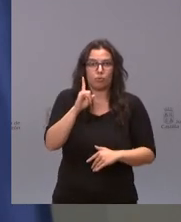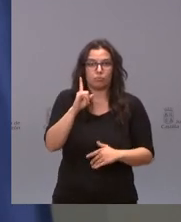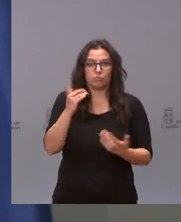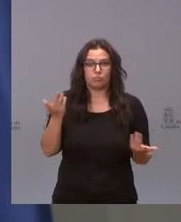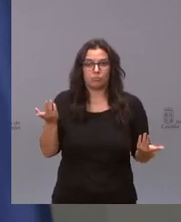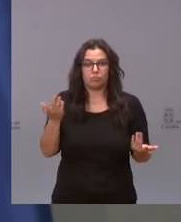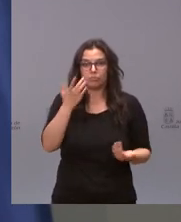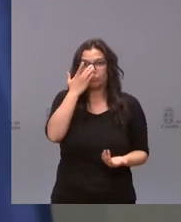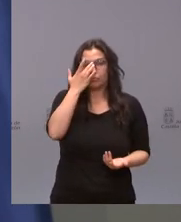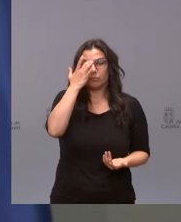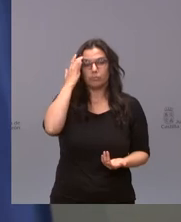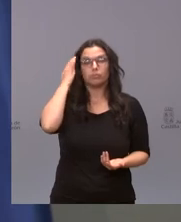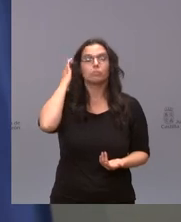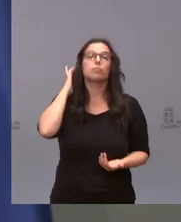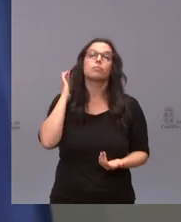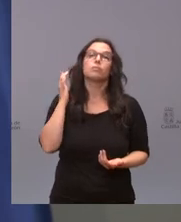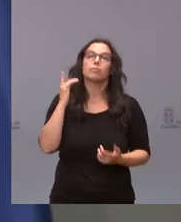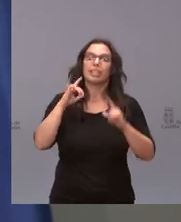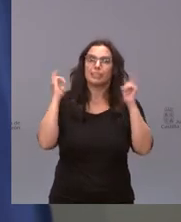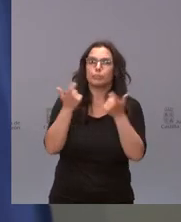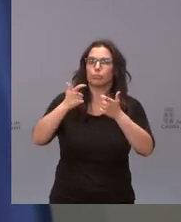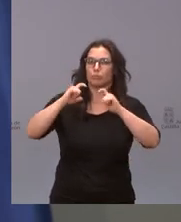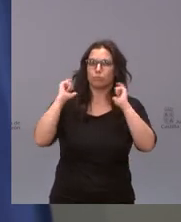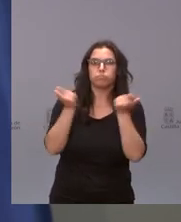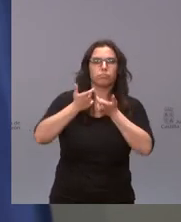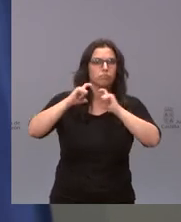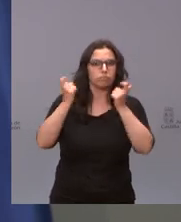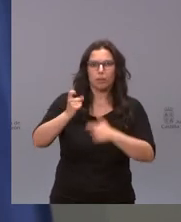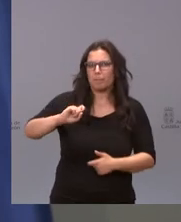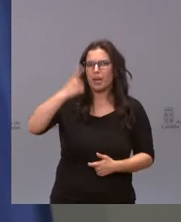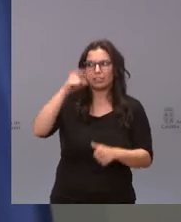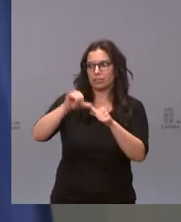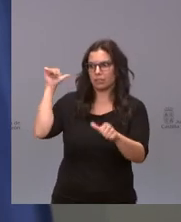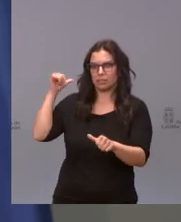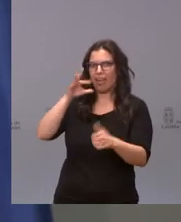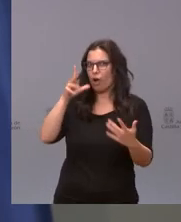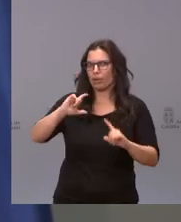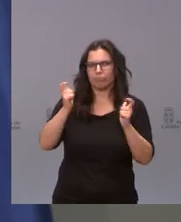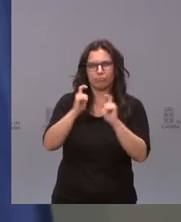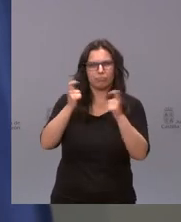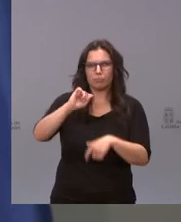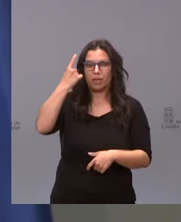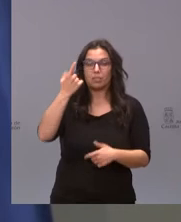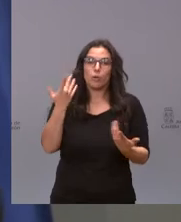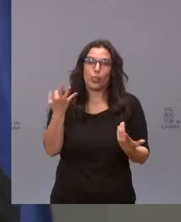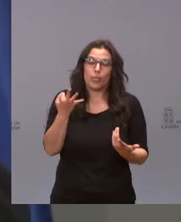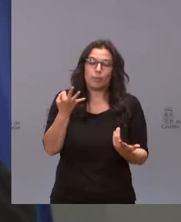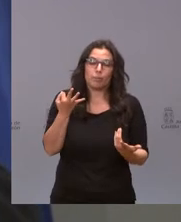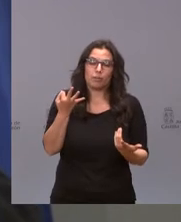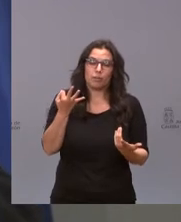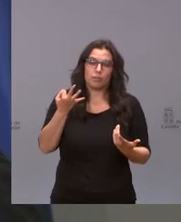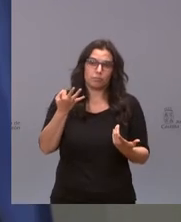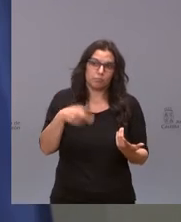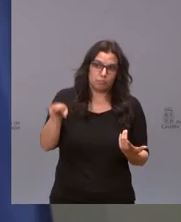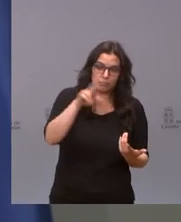realizado más reuniones del diálogo que nunca pero hay que insistir a los